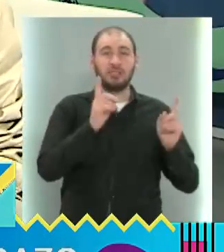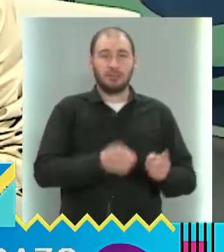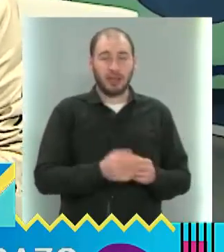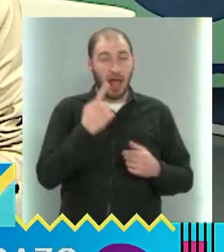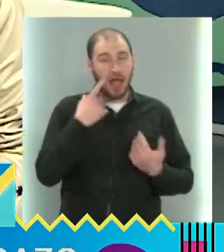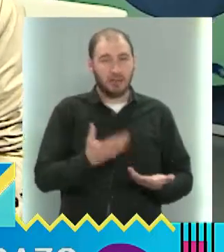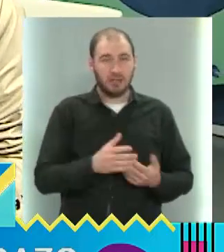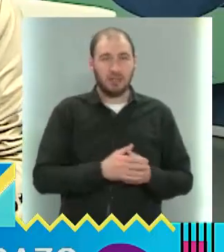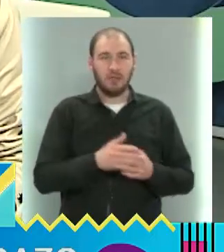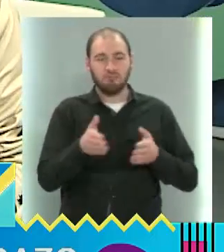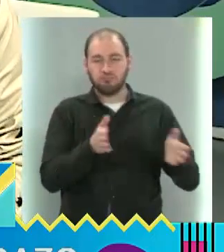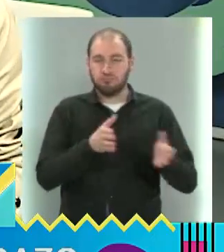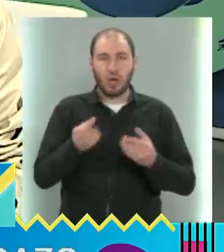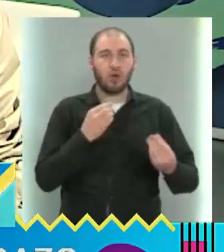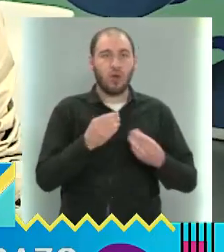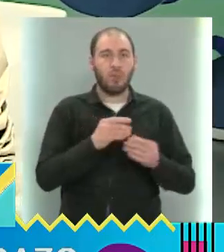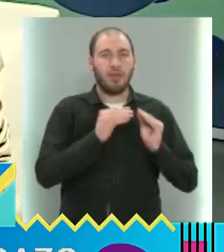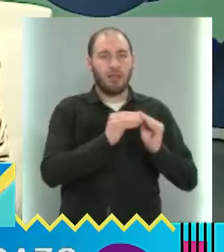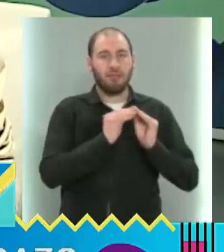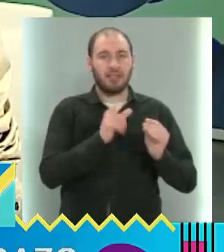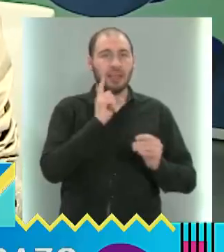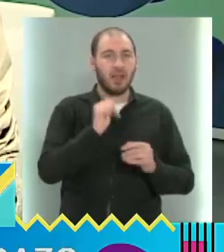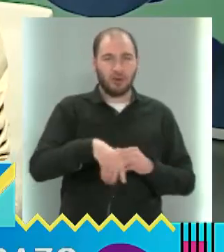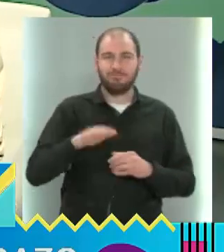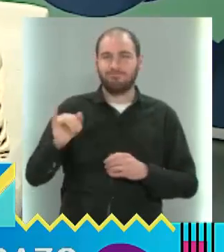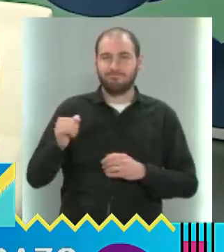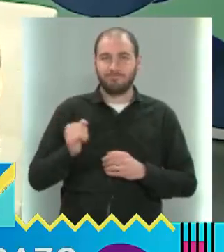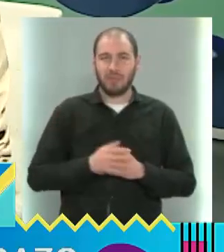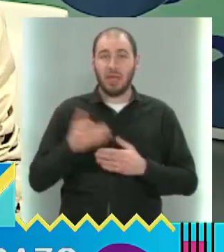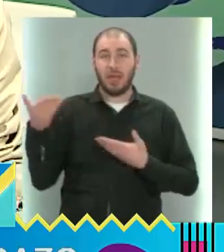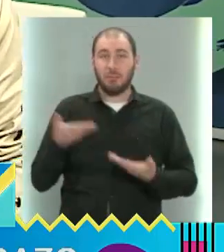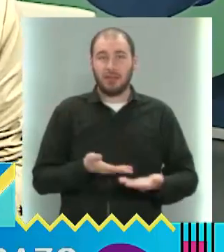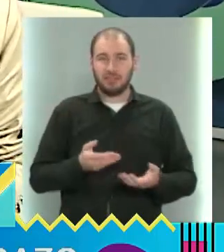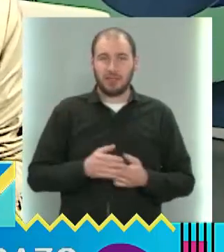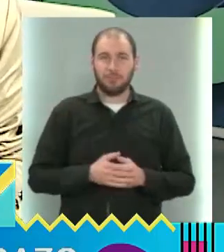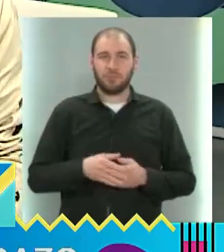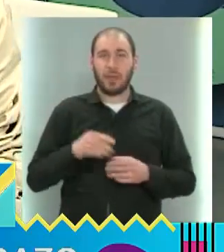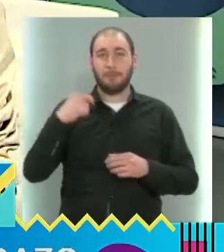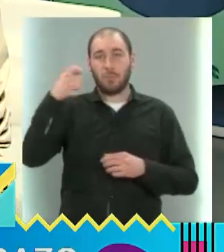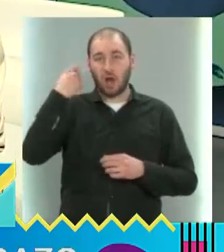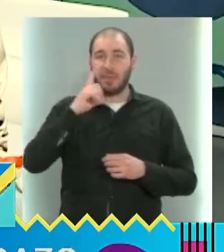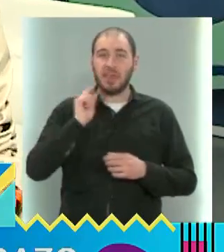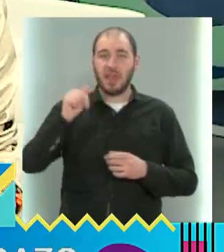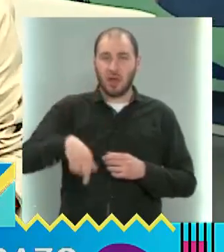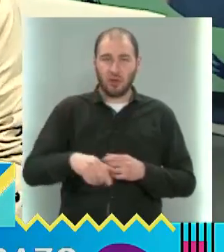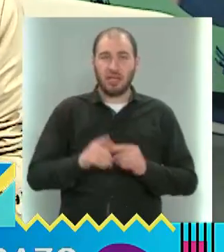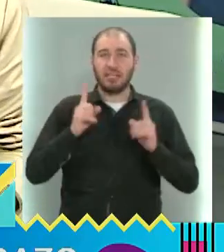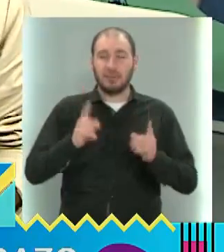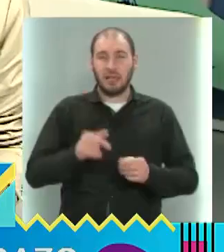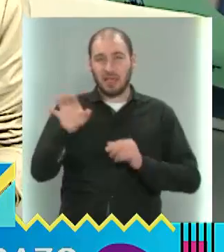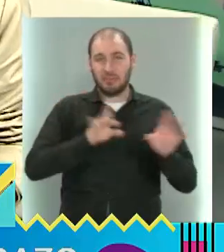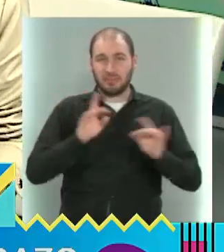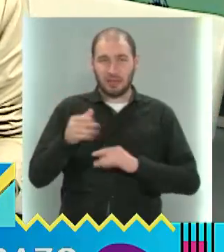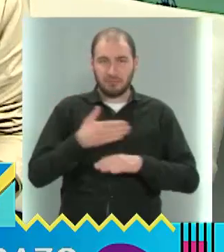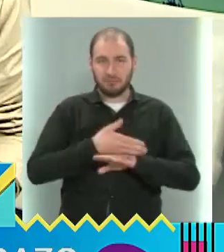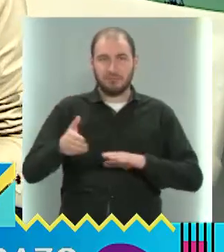vamos a ver desde qué aristas se está debatiendo en el día de hoy. Exactamente. Vamos a presentar así el programa del día de hoy y por supuesto a nuestras invitadas